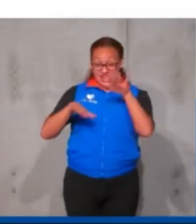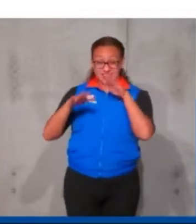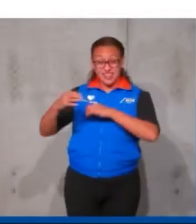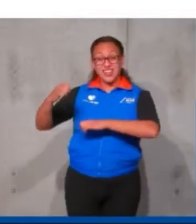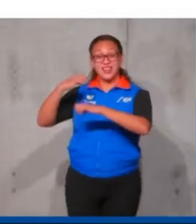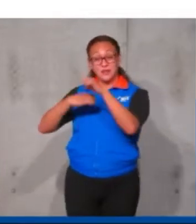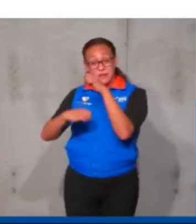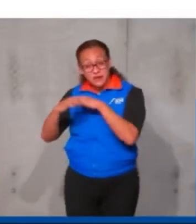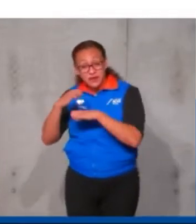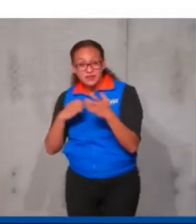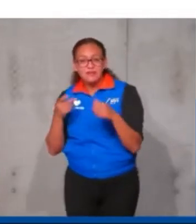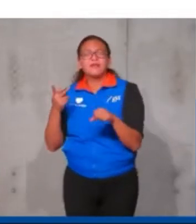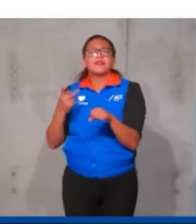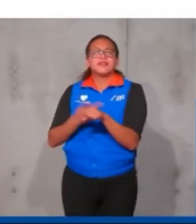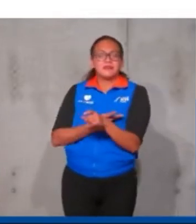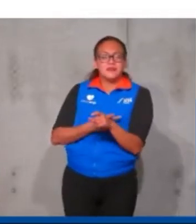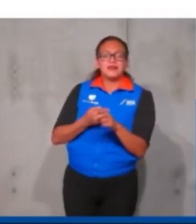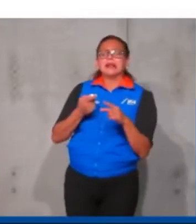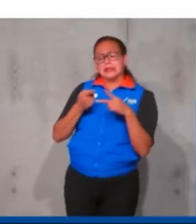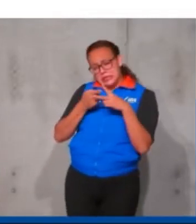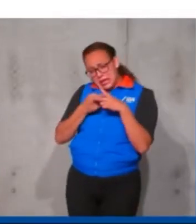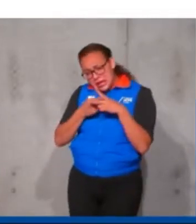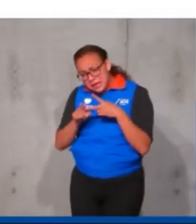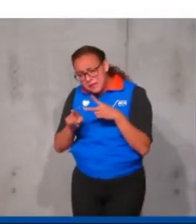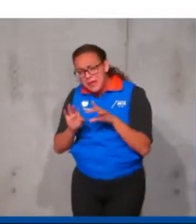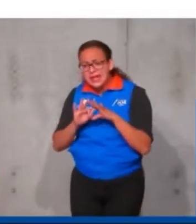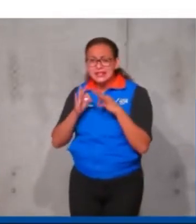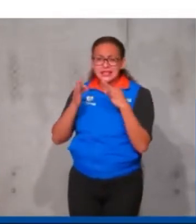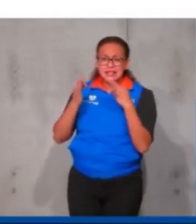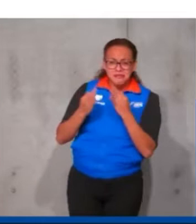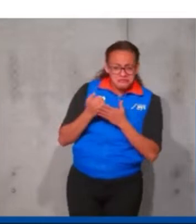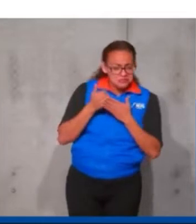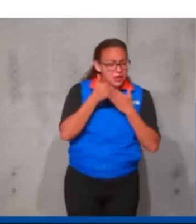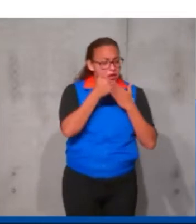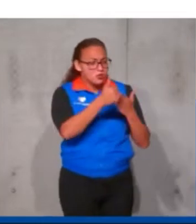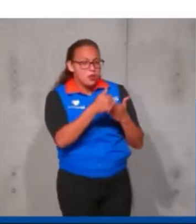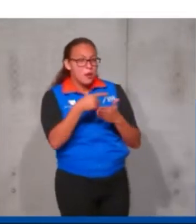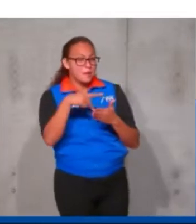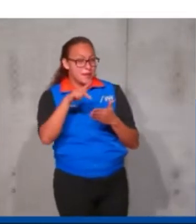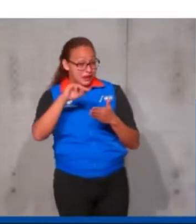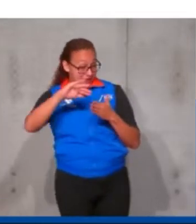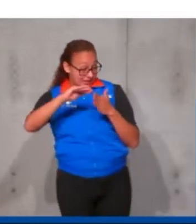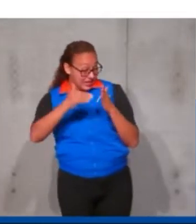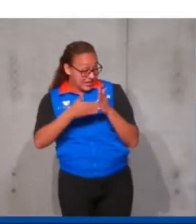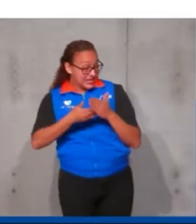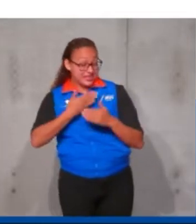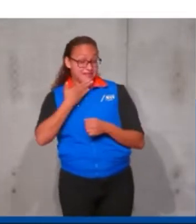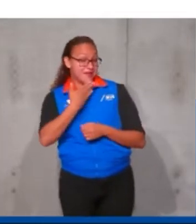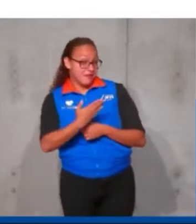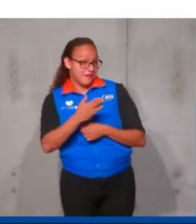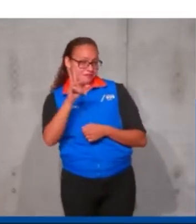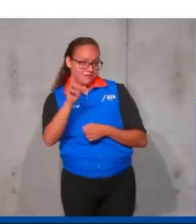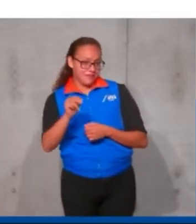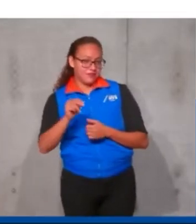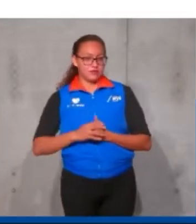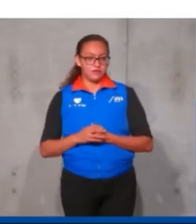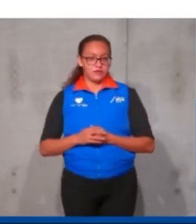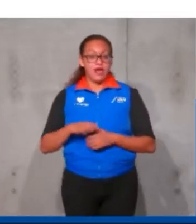muchas organizaciones, muchas empresas empiezan con acciones filantrópicas que no necesariamente son